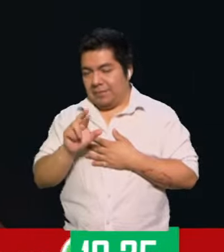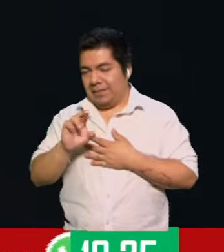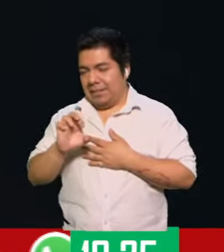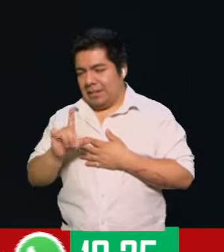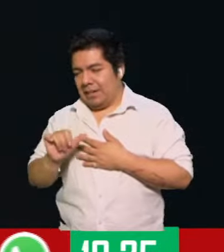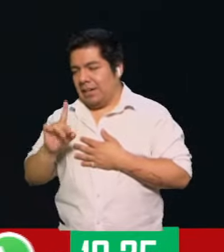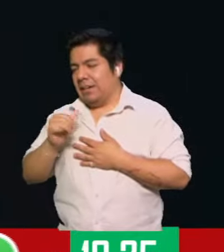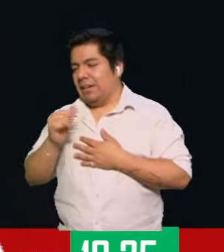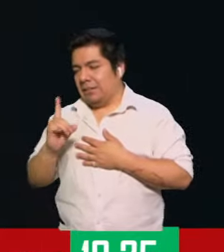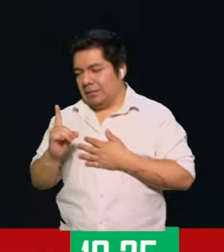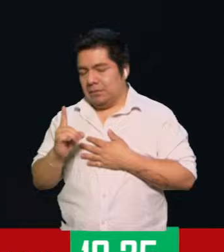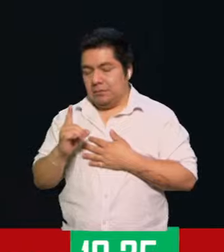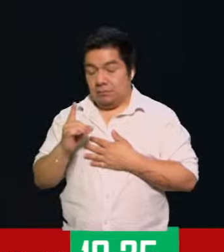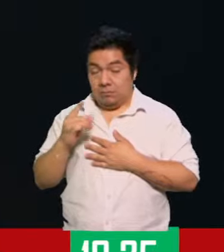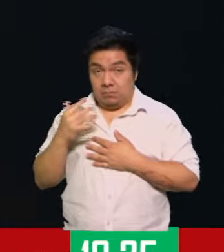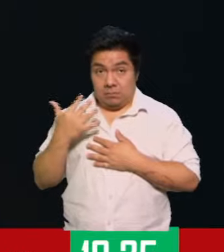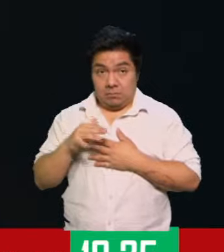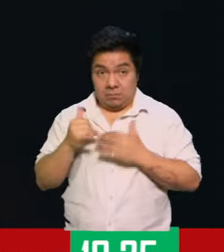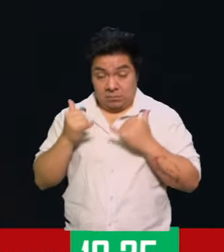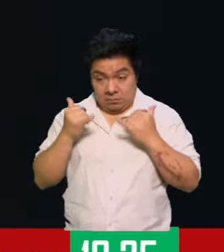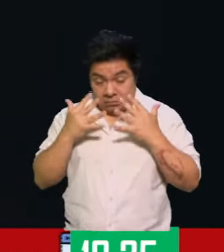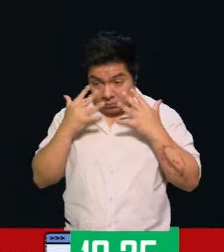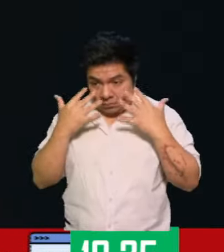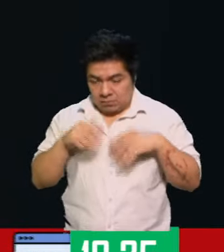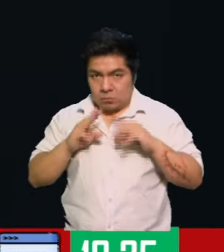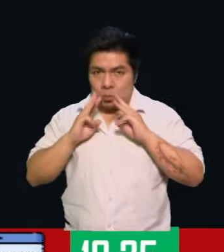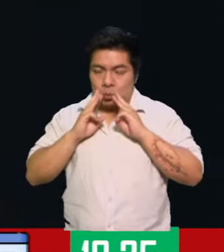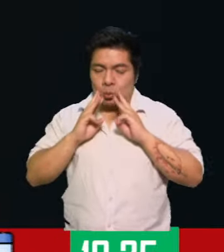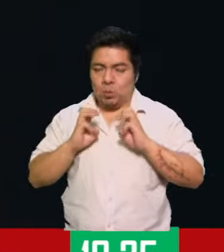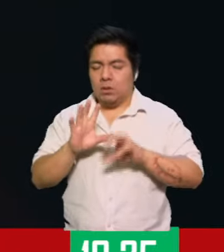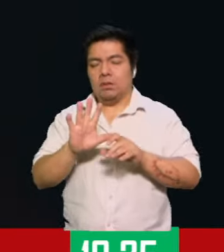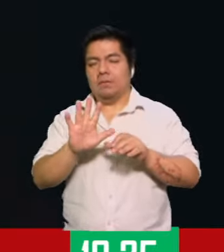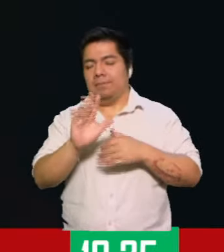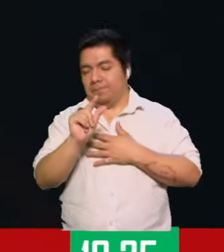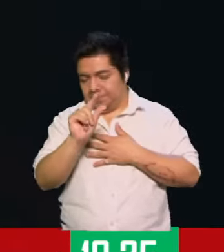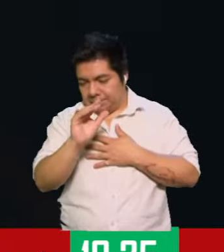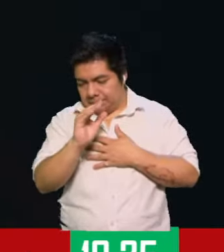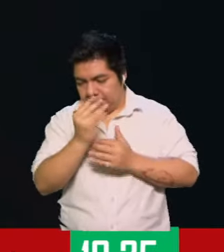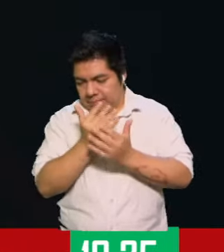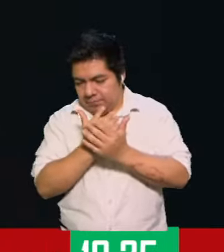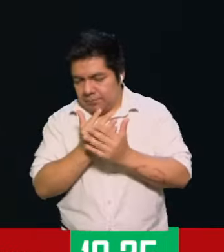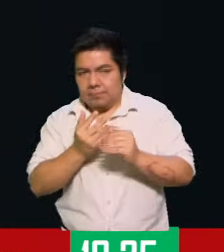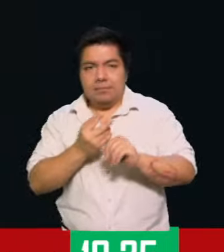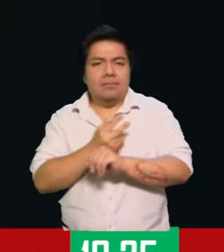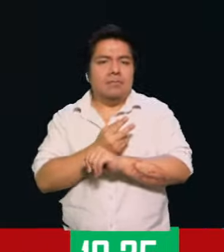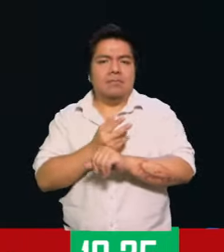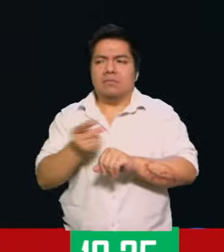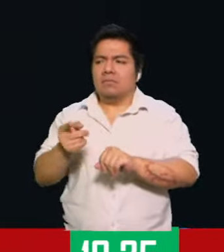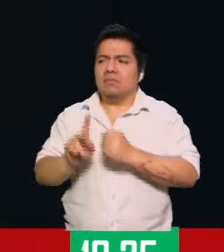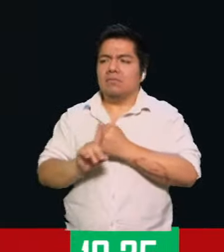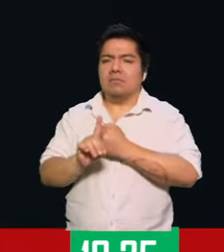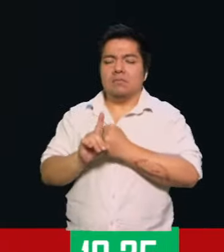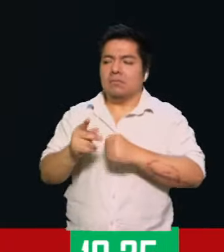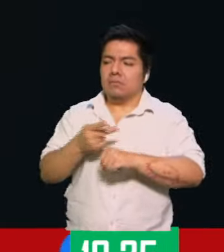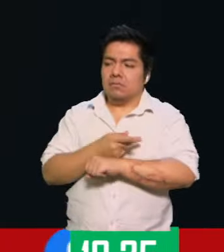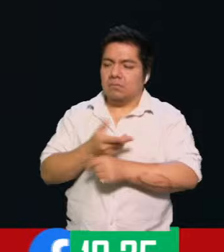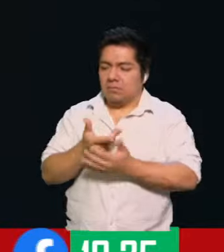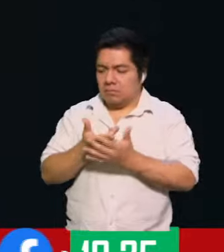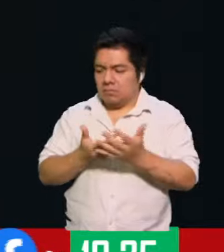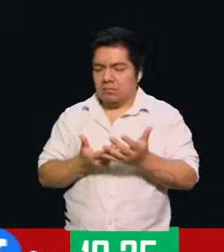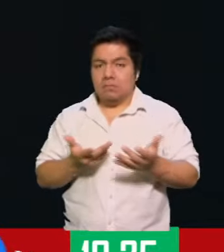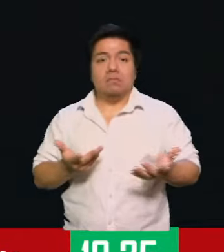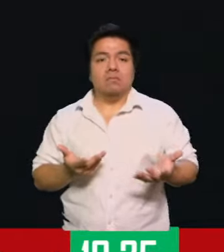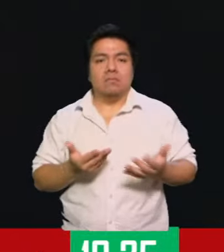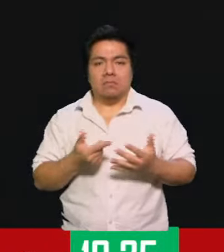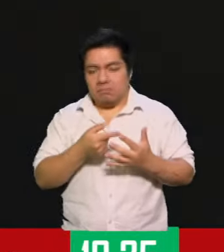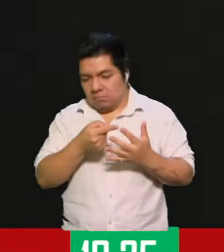realidad Oye qué va Wow Oye a ver a ver a ver y y acá Cuál es el asunto o sea cuál